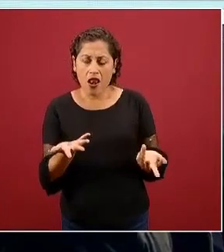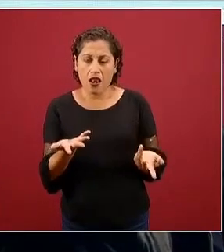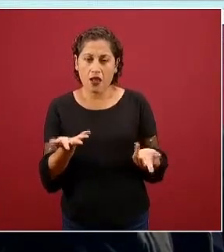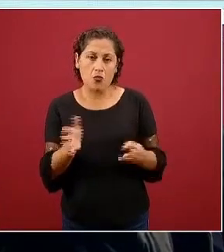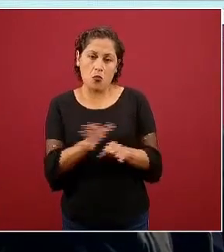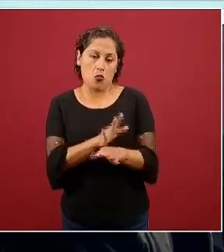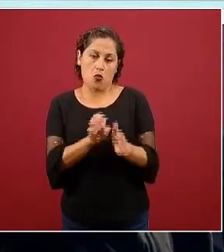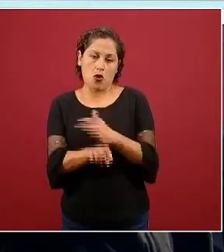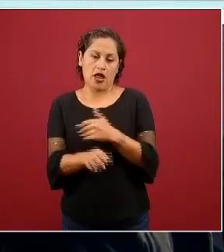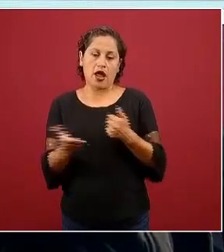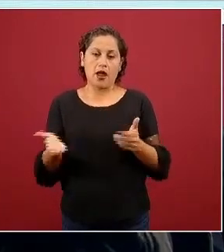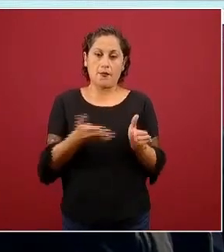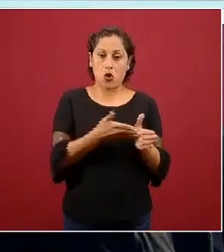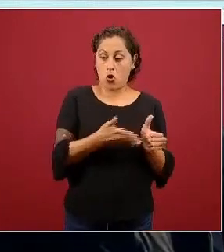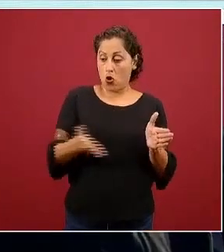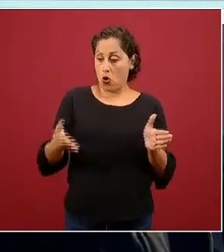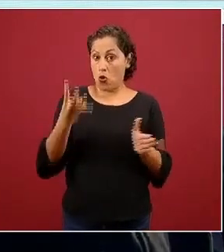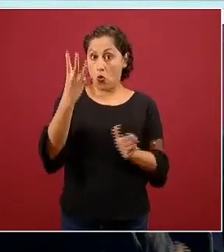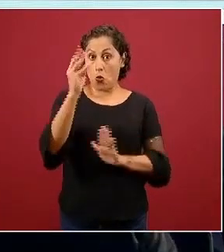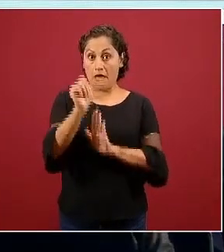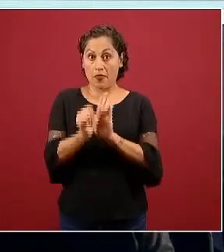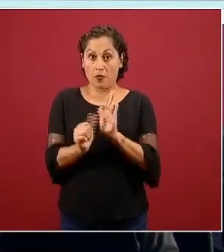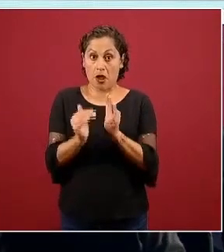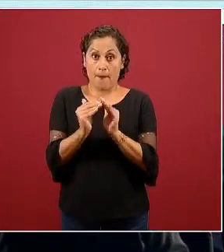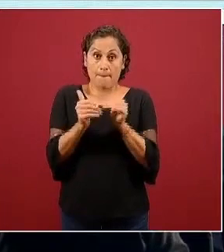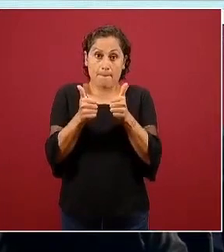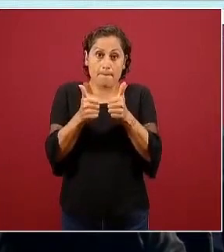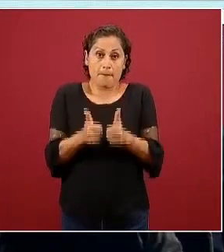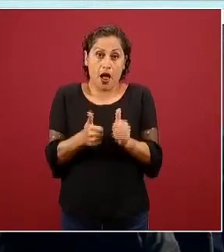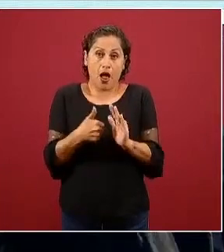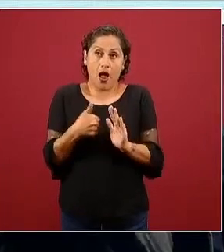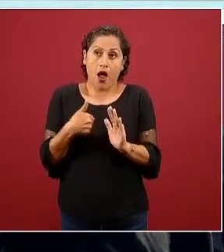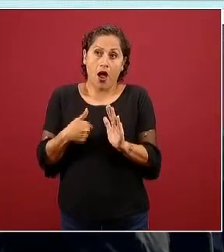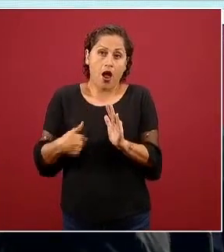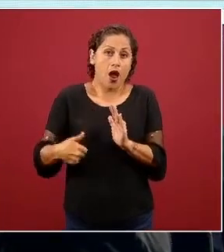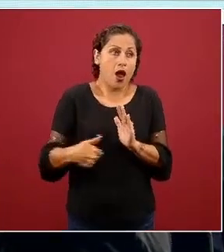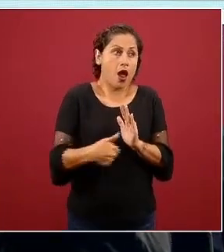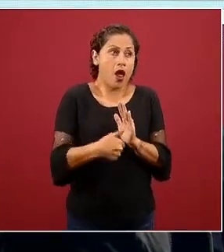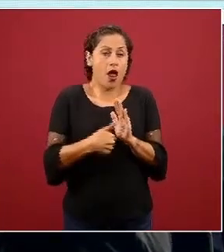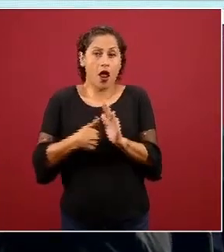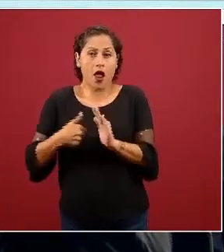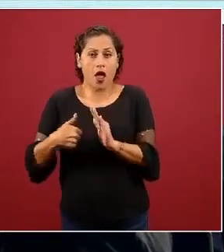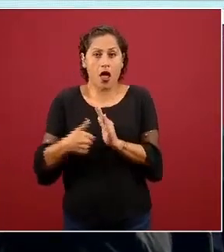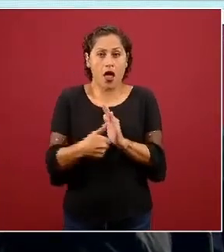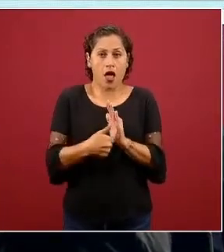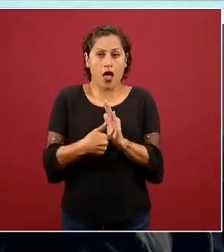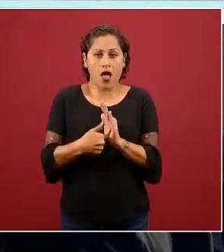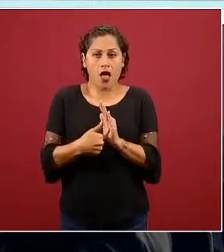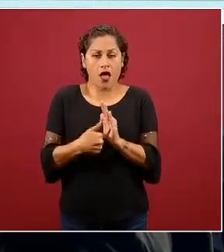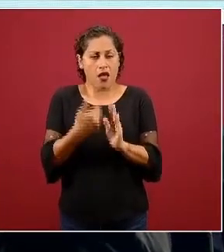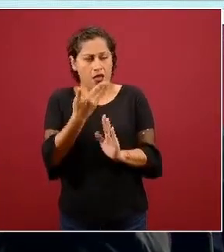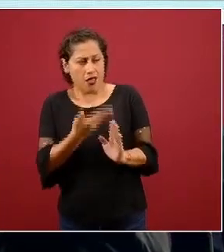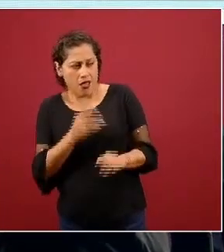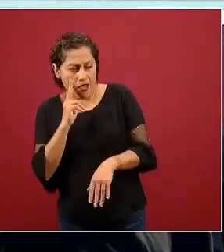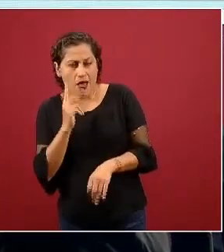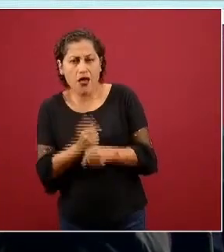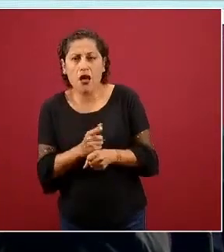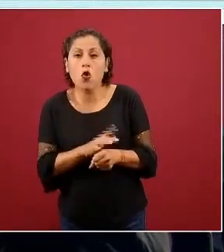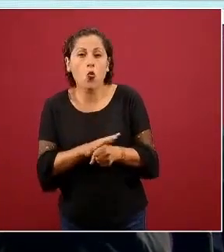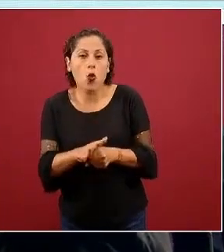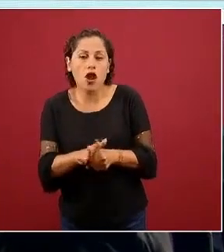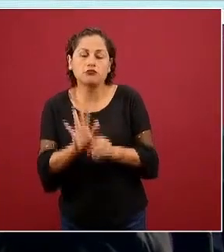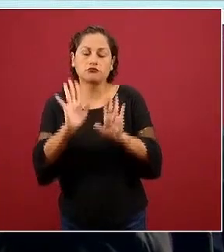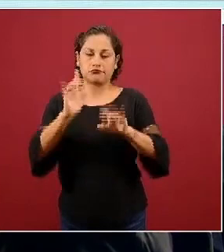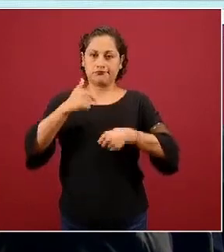tras más de 4 meses de confinamiento por COVID-19? Yo las dividiría en 2,